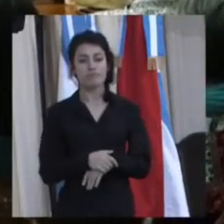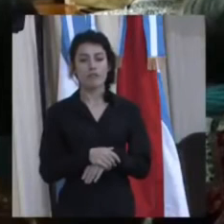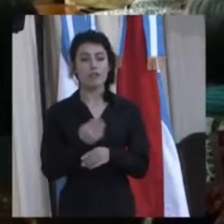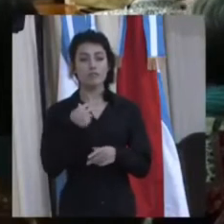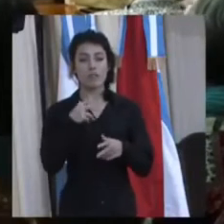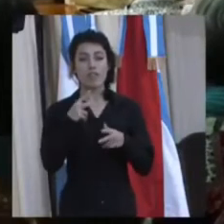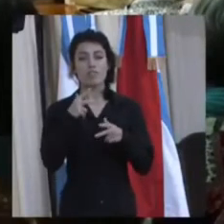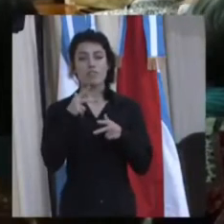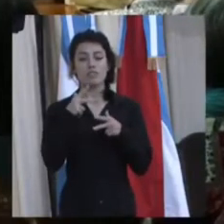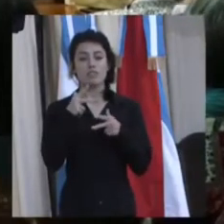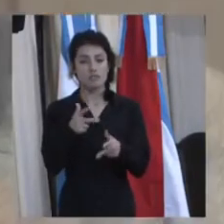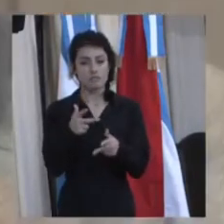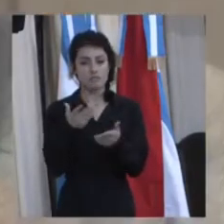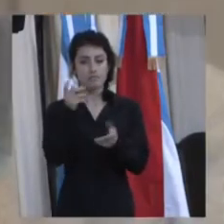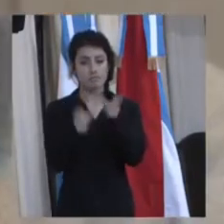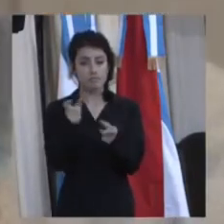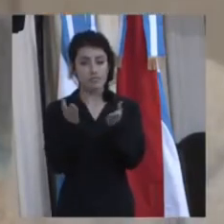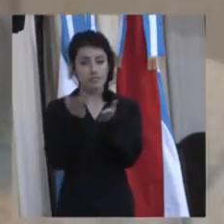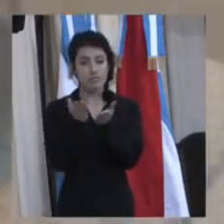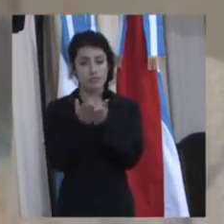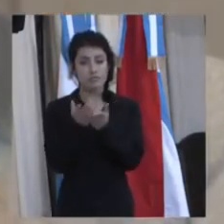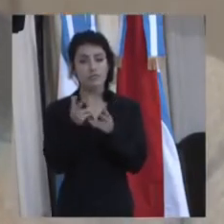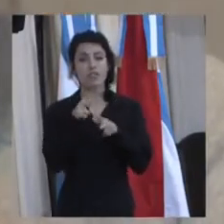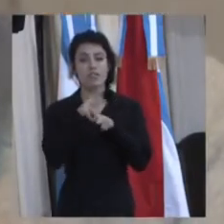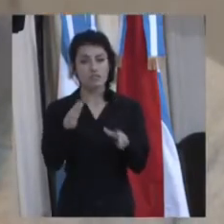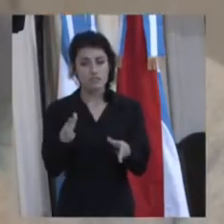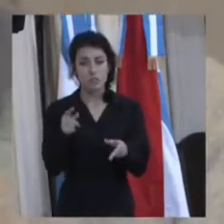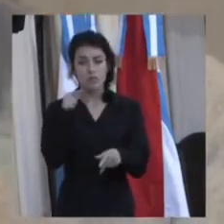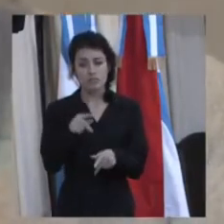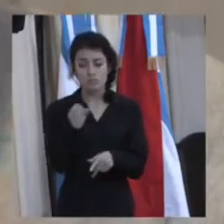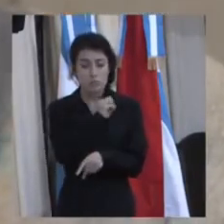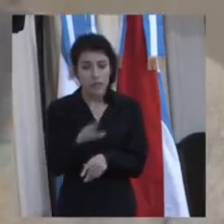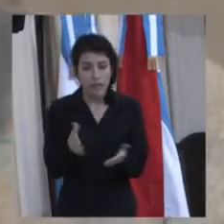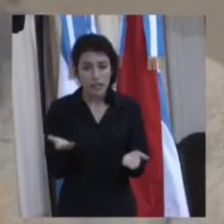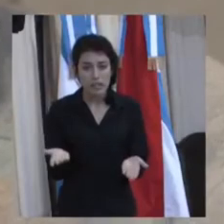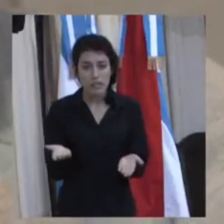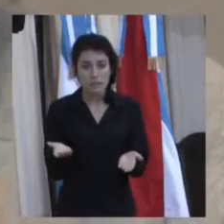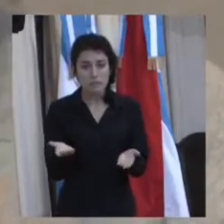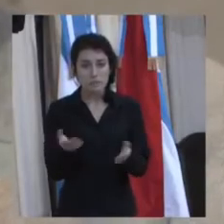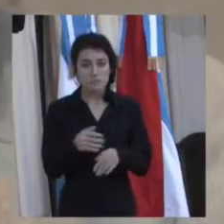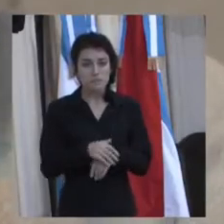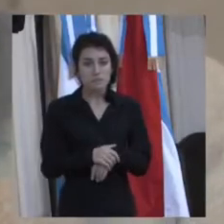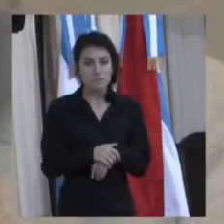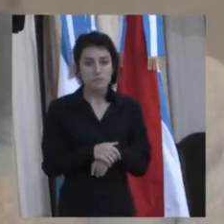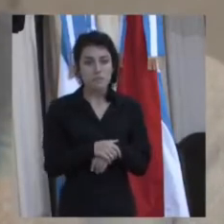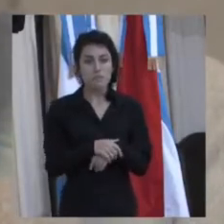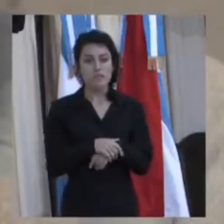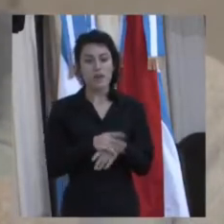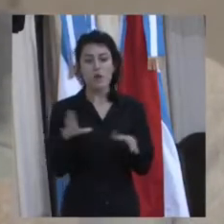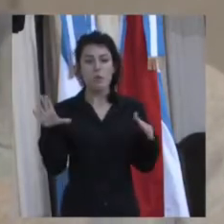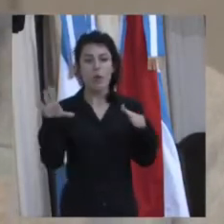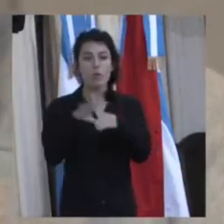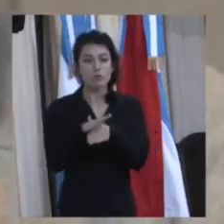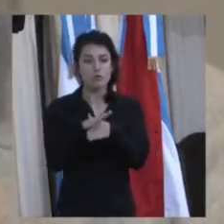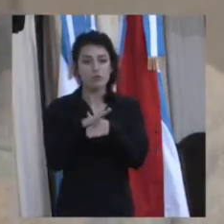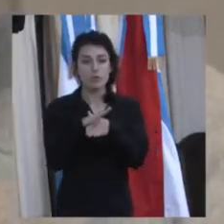estudiantes han empleado una expresión inadecuada. Al movimiento que prohijaron le cabe este calificativo que se ajusta a la